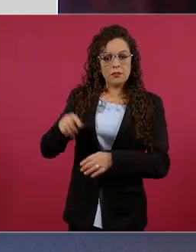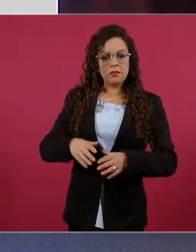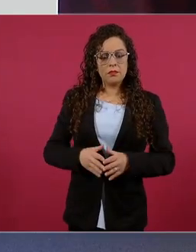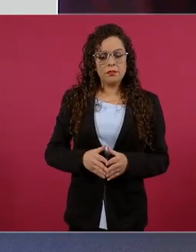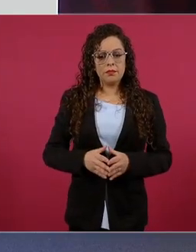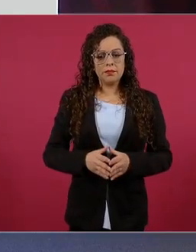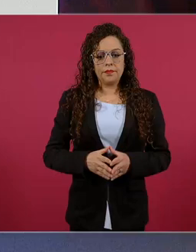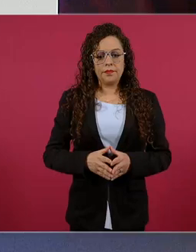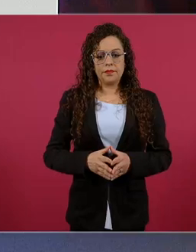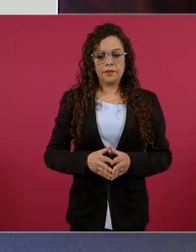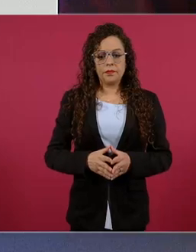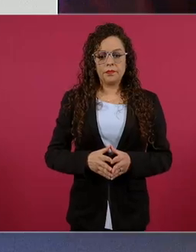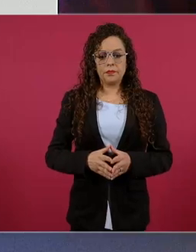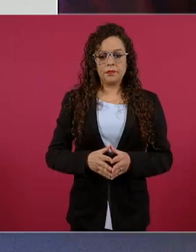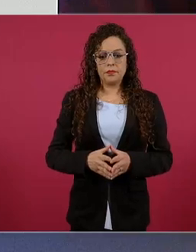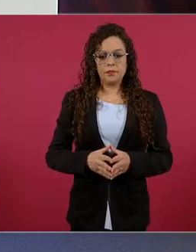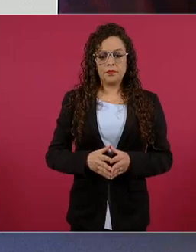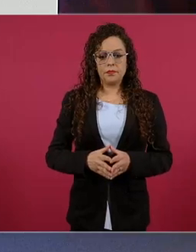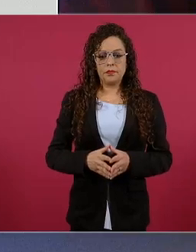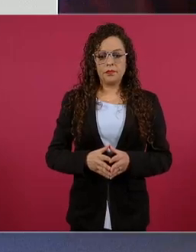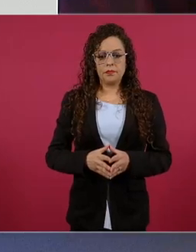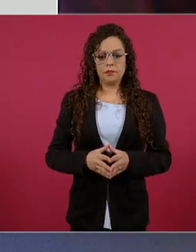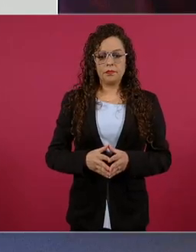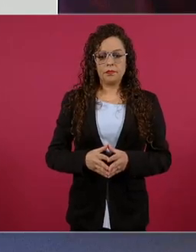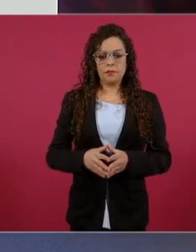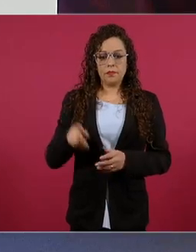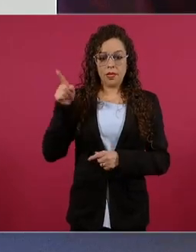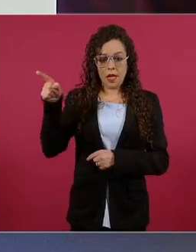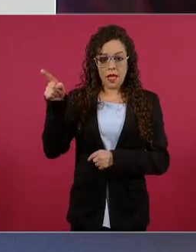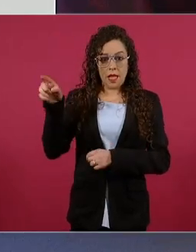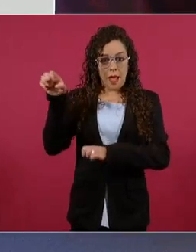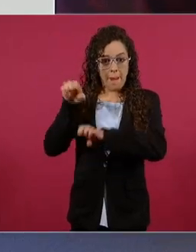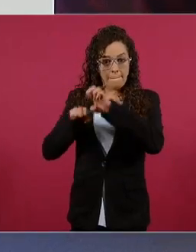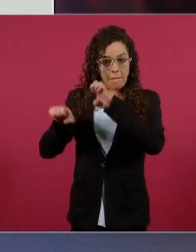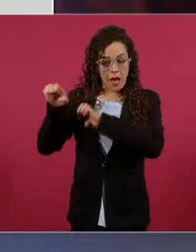lo que debe esa empresa.